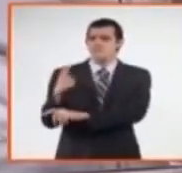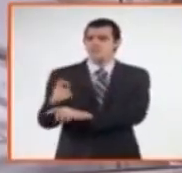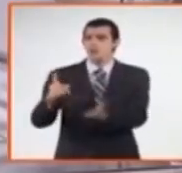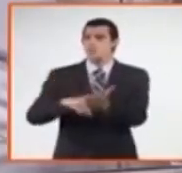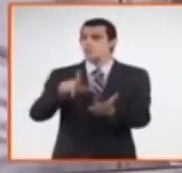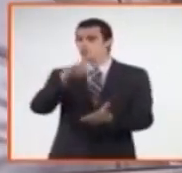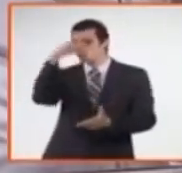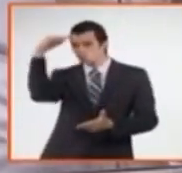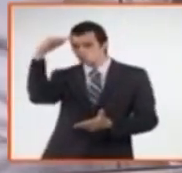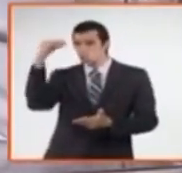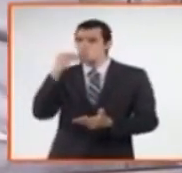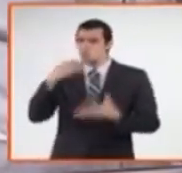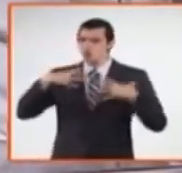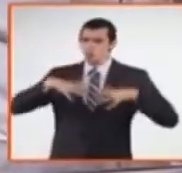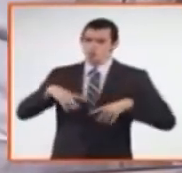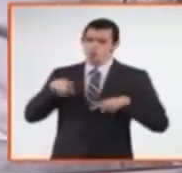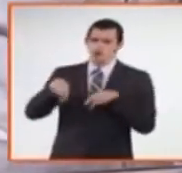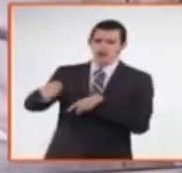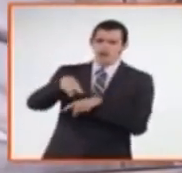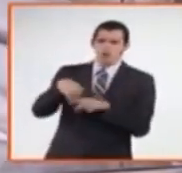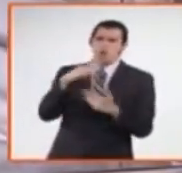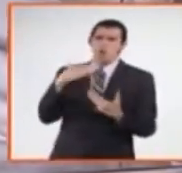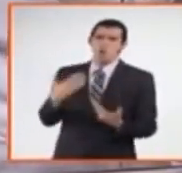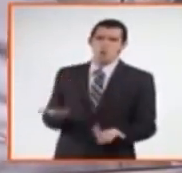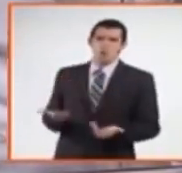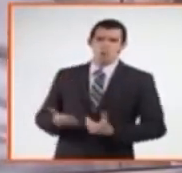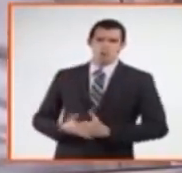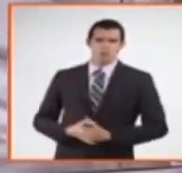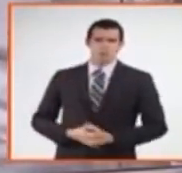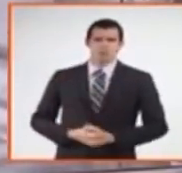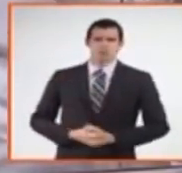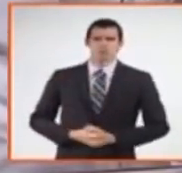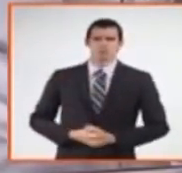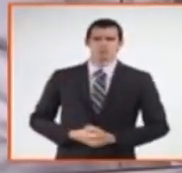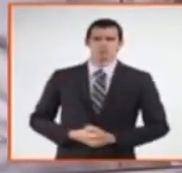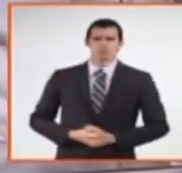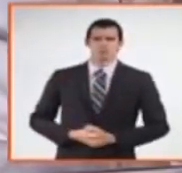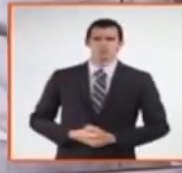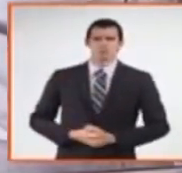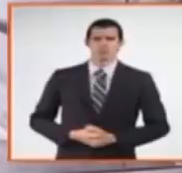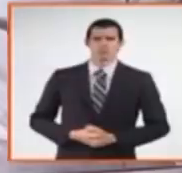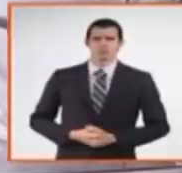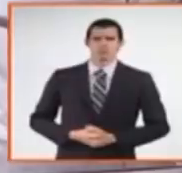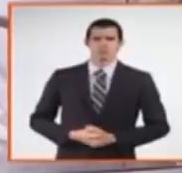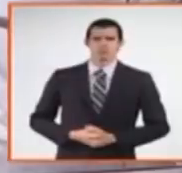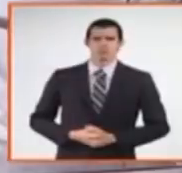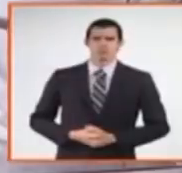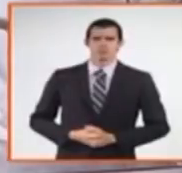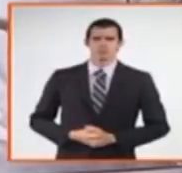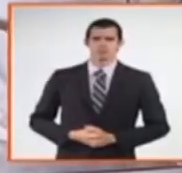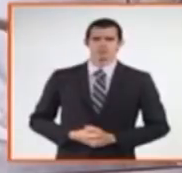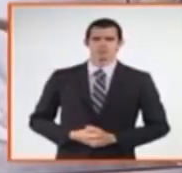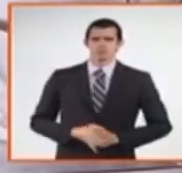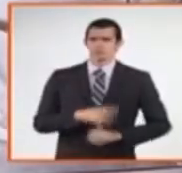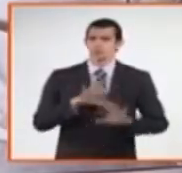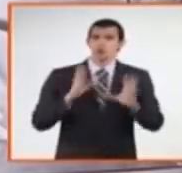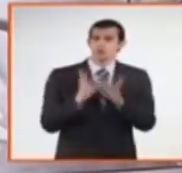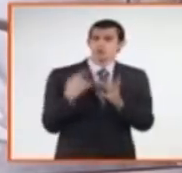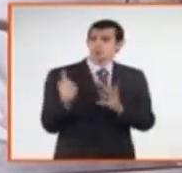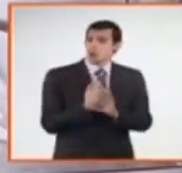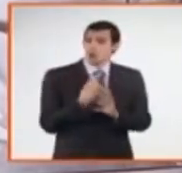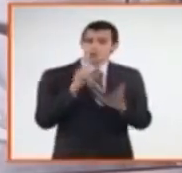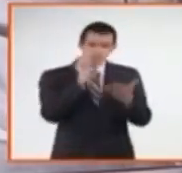autoridades regulatorias cómo hacer para obtener las evidencias que hacen falta para vacunar a nuestros convalecientes